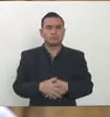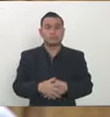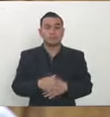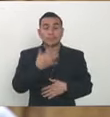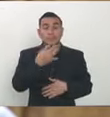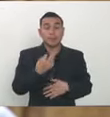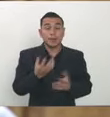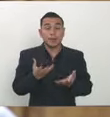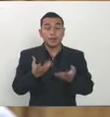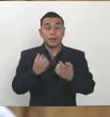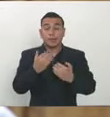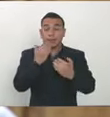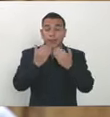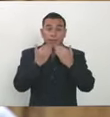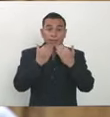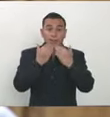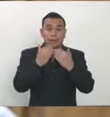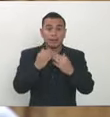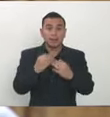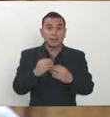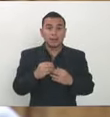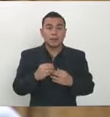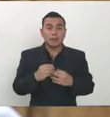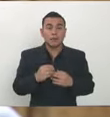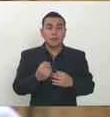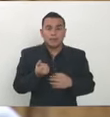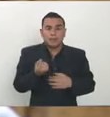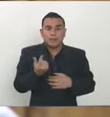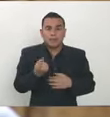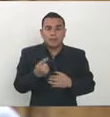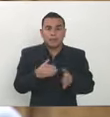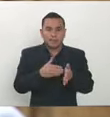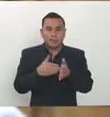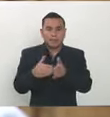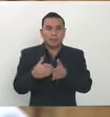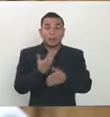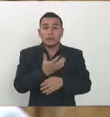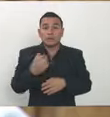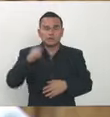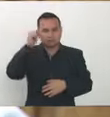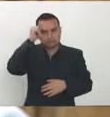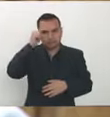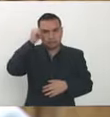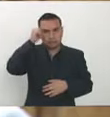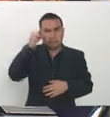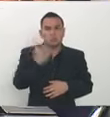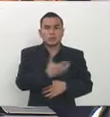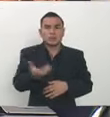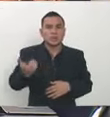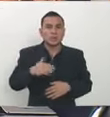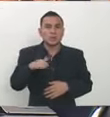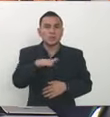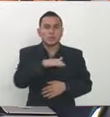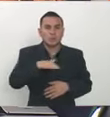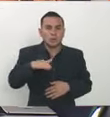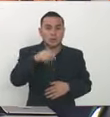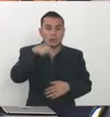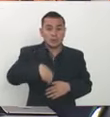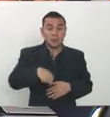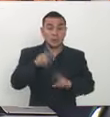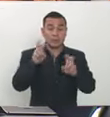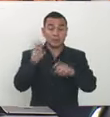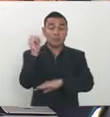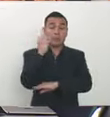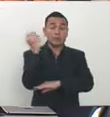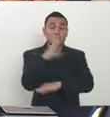quiero manifestarle que a partir de los siguientes días vamos a analizar las labores de los distintos actores en esta emergencia y